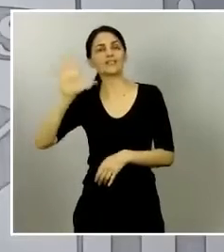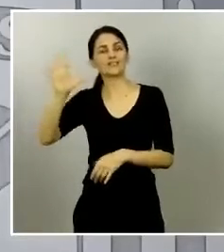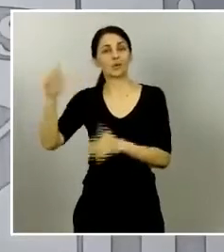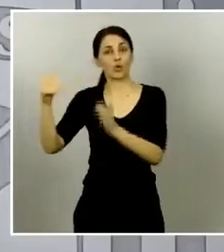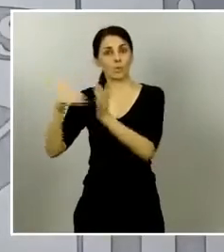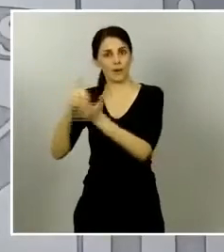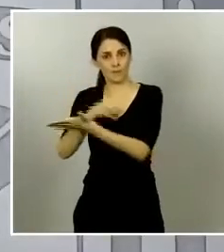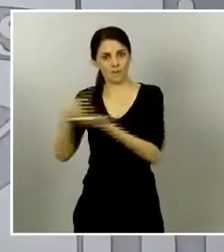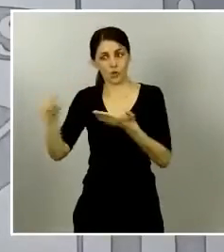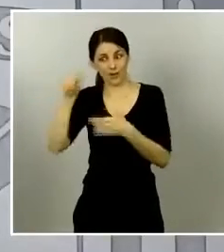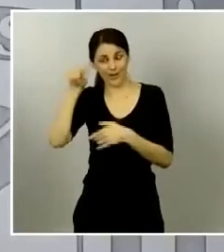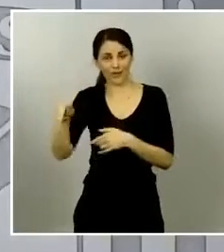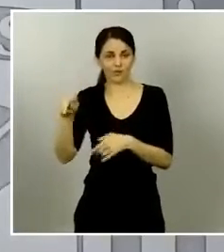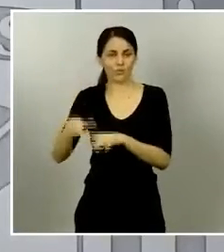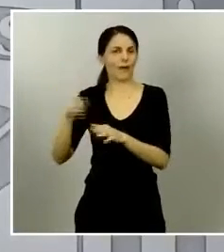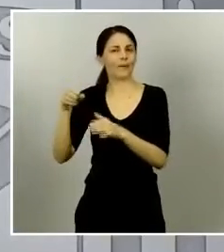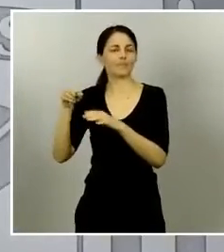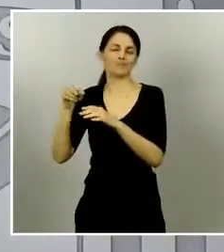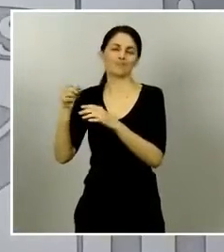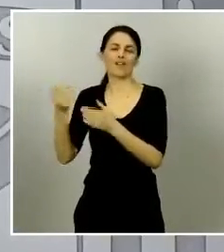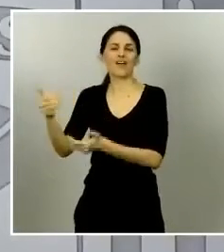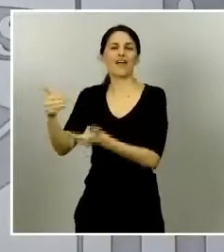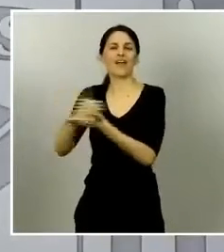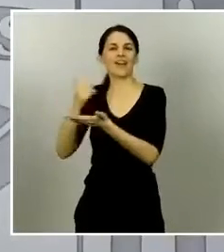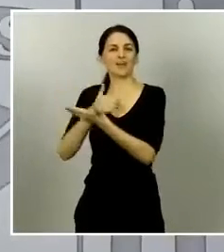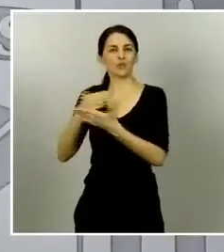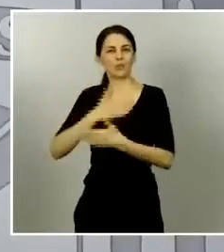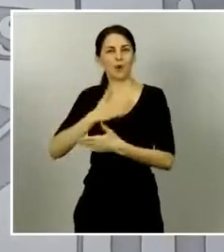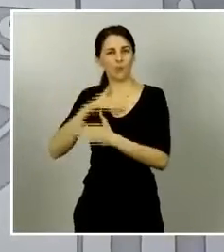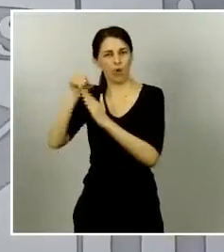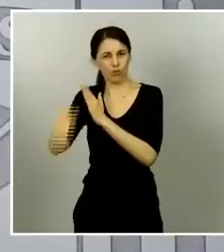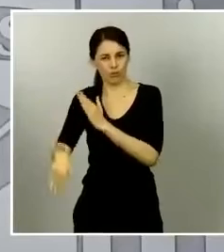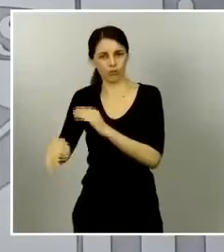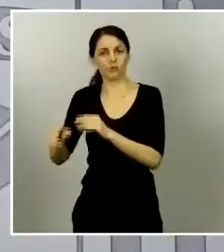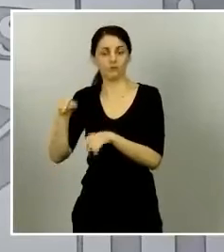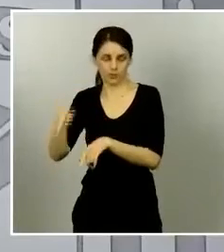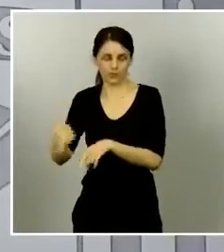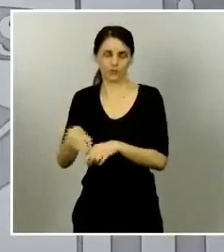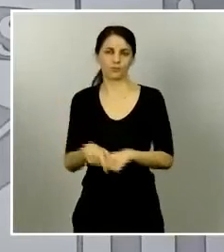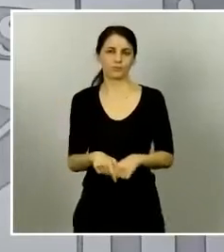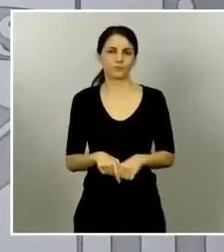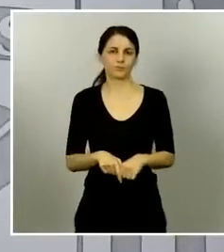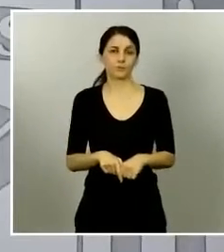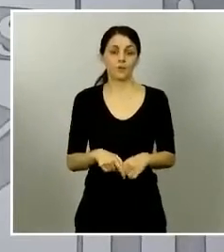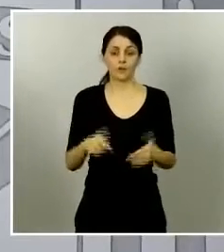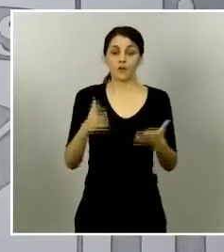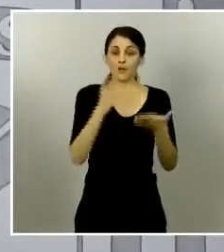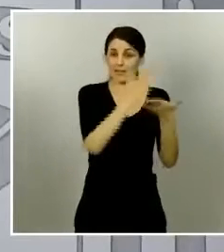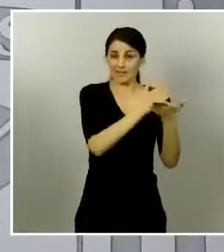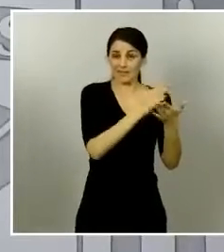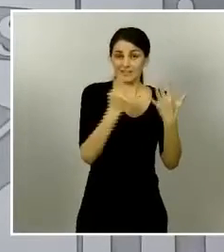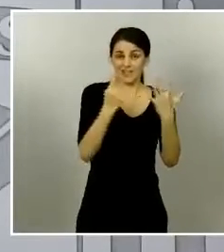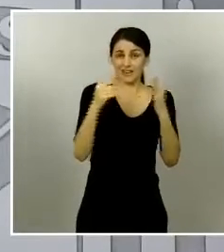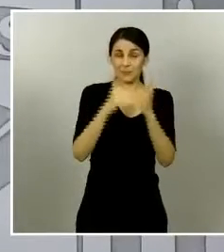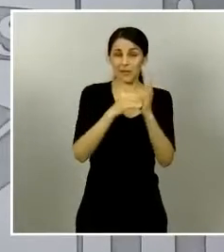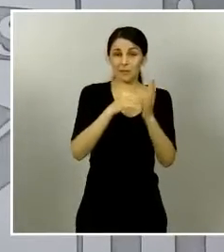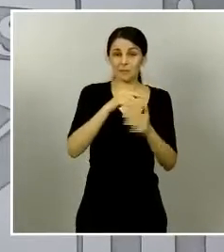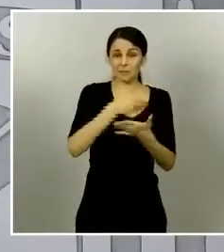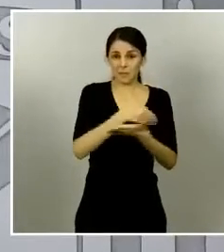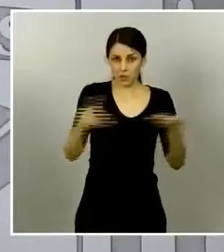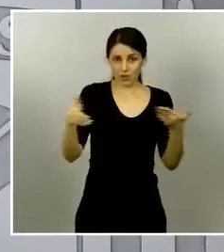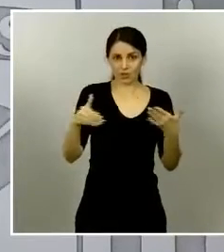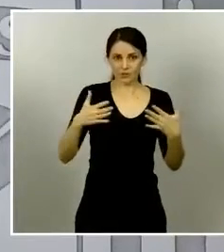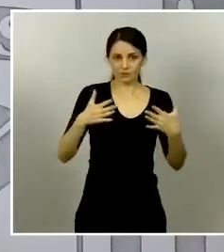y una tercera parte de 5.000 que se destina a cubrir la caída de ingresos propios. De la parte sanitaria también le